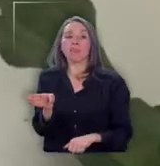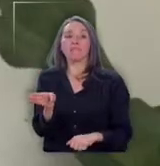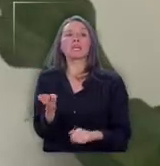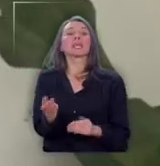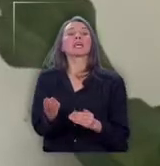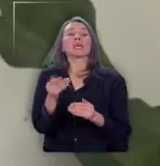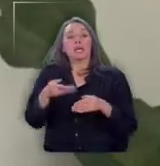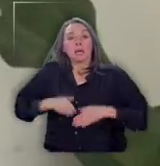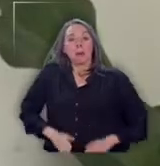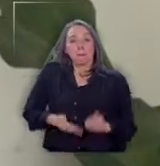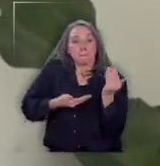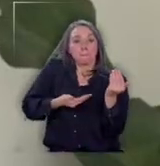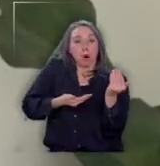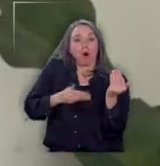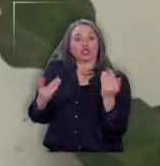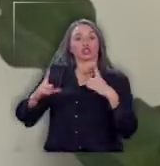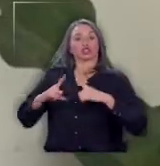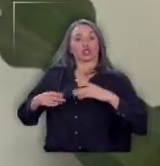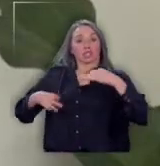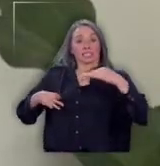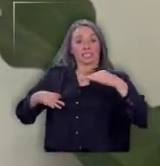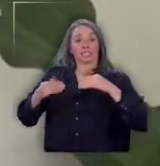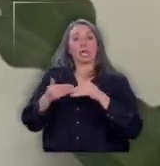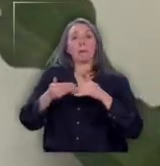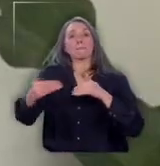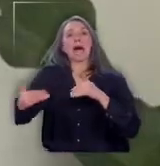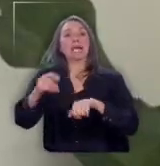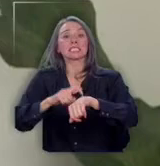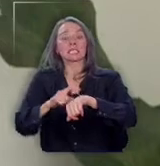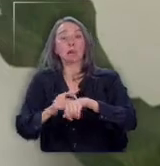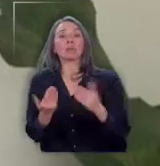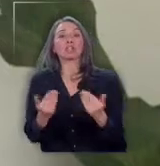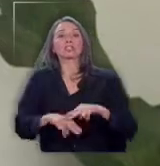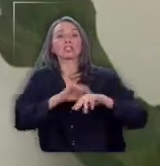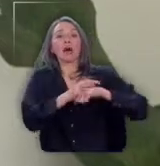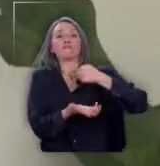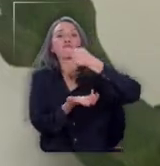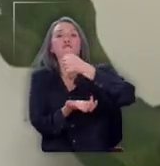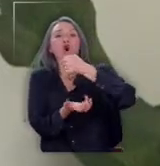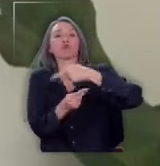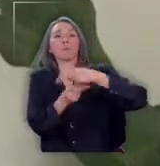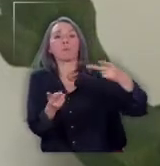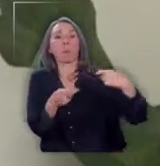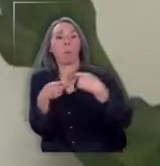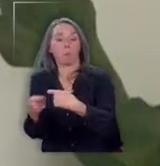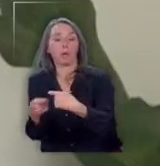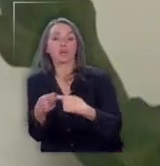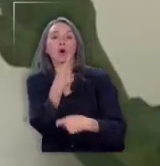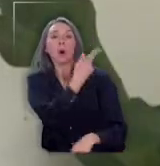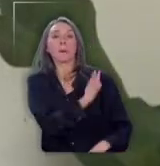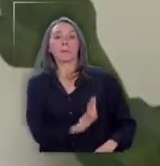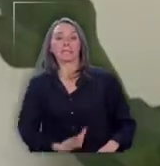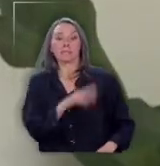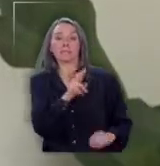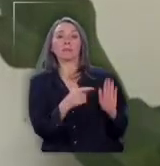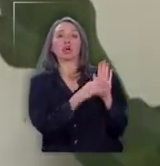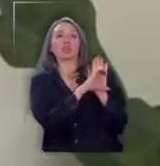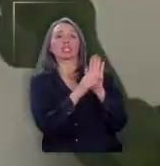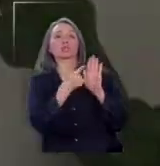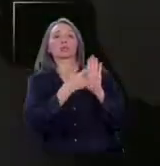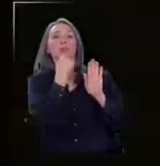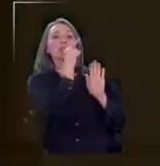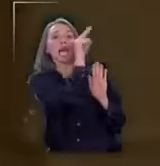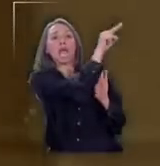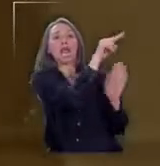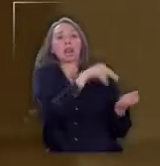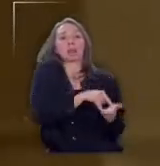posnatal es un proyecto que requiere de recursos públicos y por lo tanto es el presidente de la república quien tiene la llave para poder implementarlo para que lo podamos